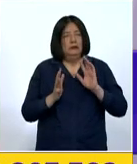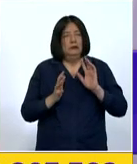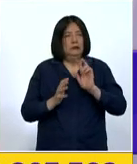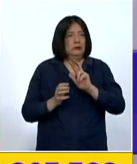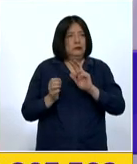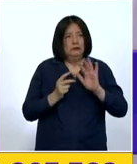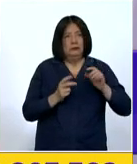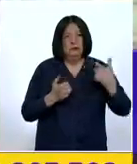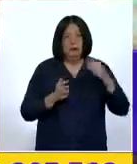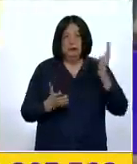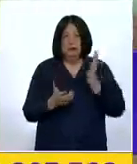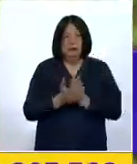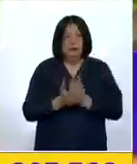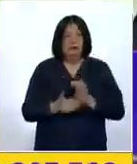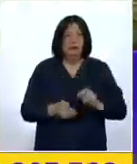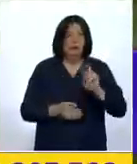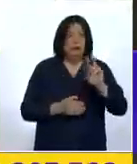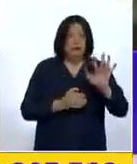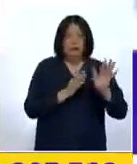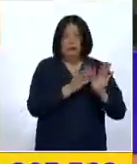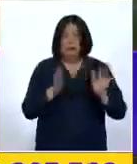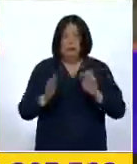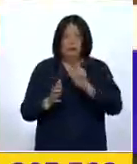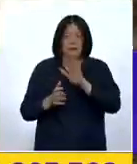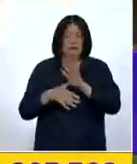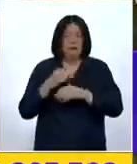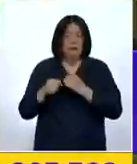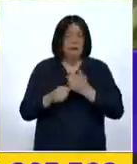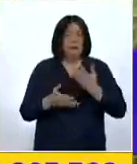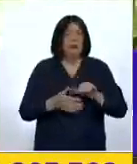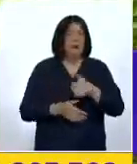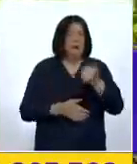a 35 años de cárcel, mientras que en otros casos hasta cadena perpetua.